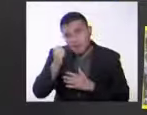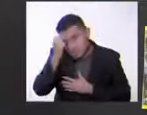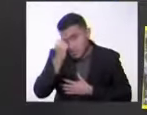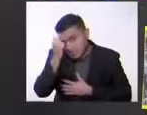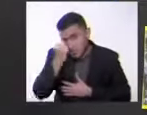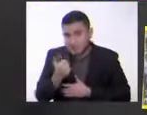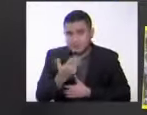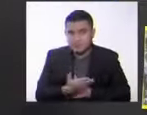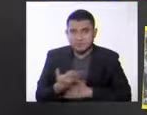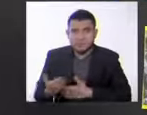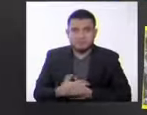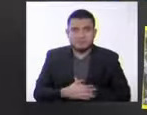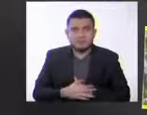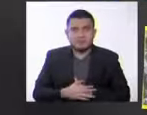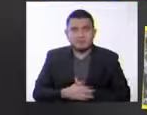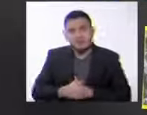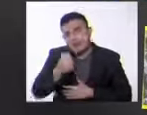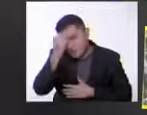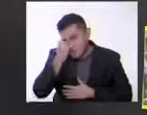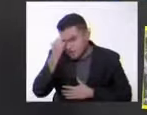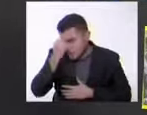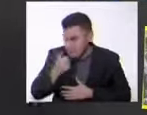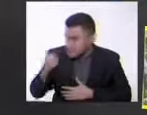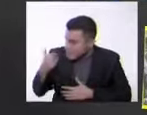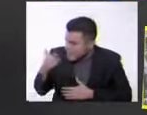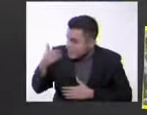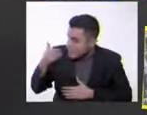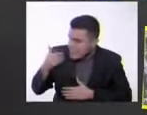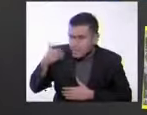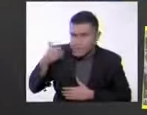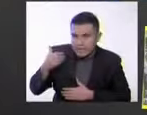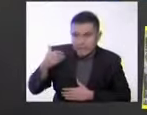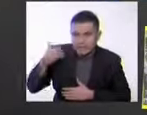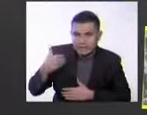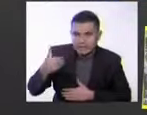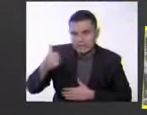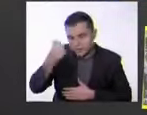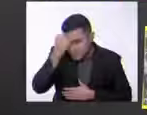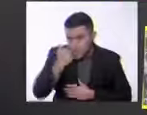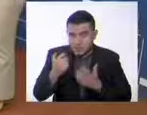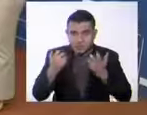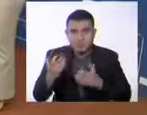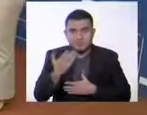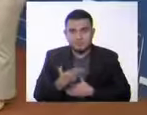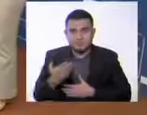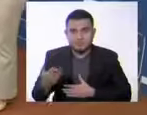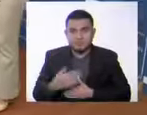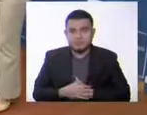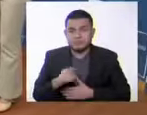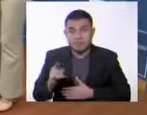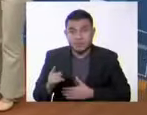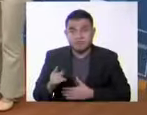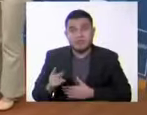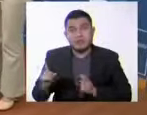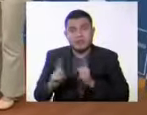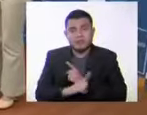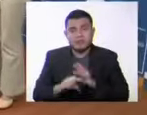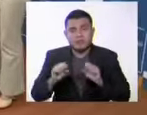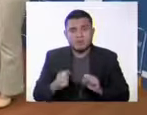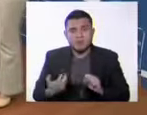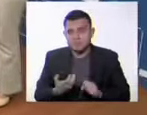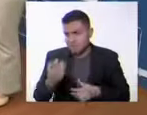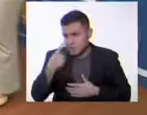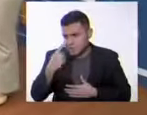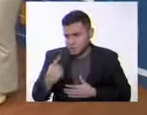cosas. Han aprendido cada año, ustedes están aprendiendo muchas cosas. Esas nociones de cambio también las podemos ver